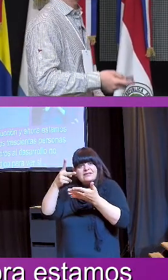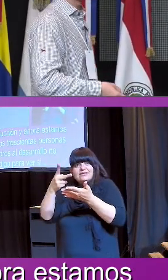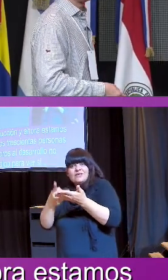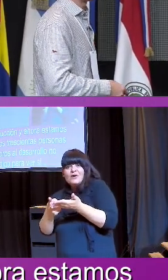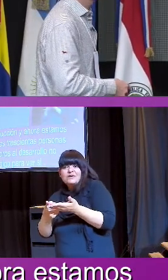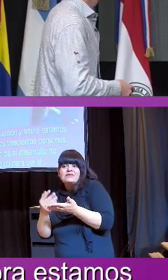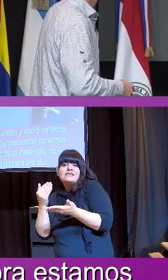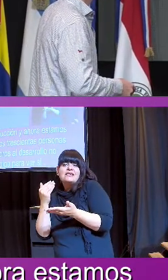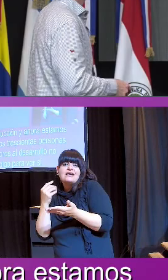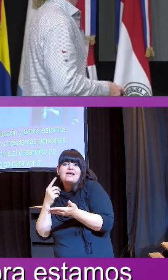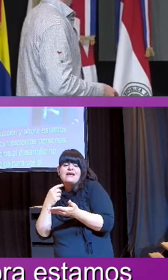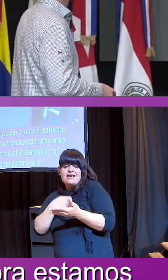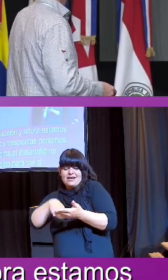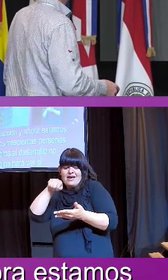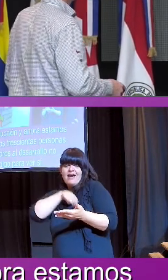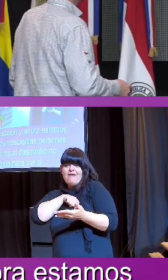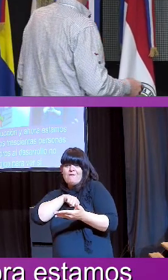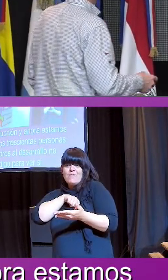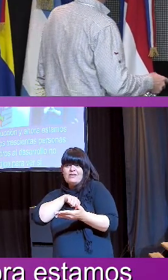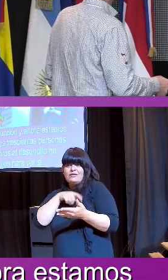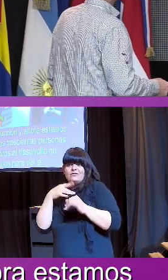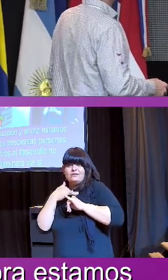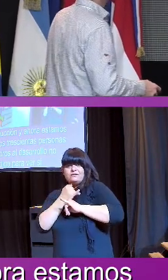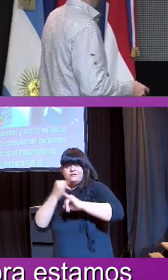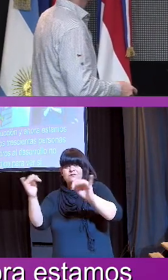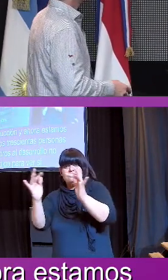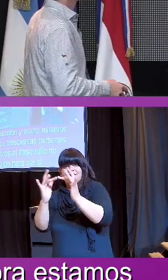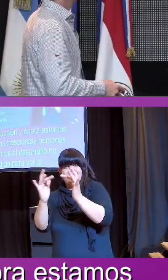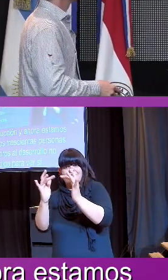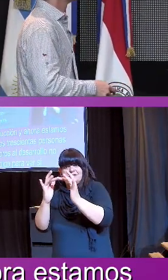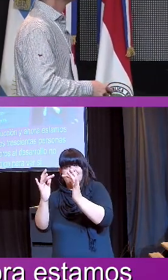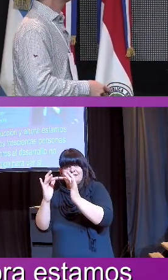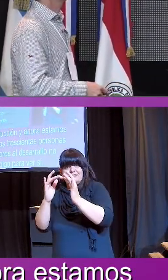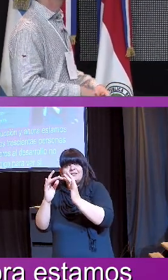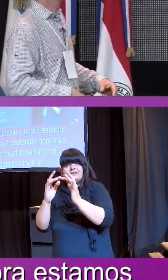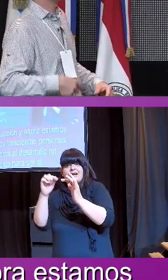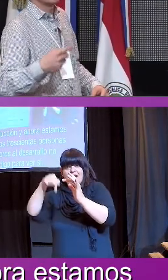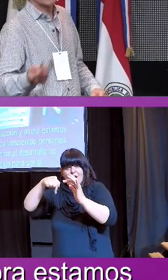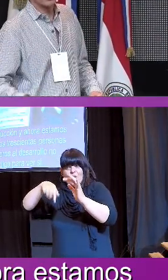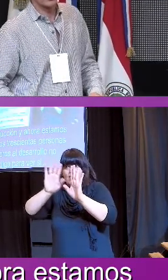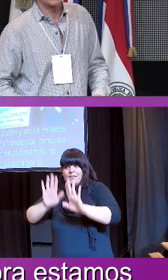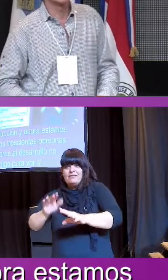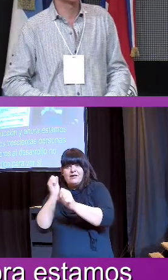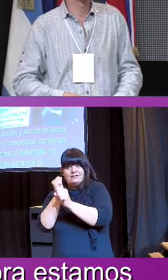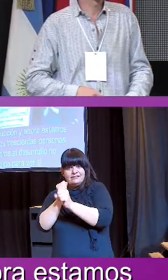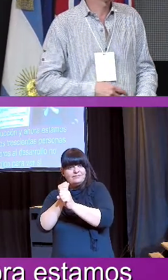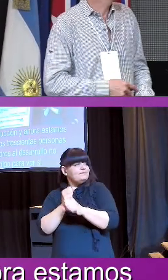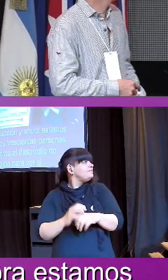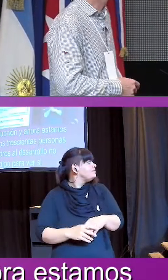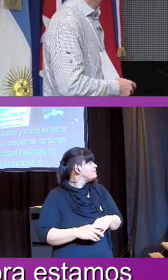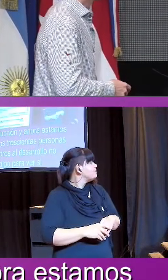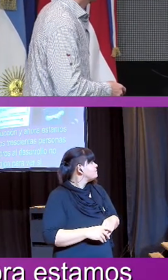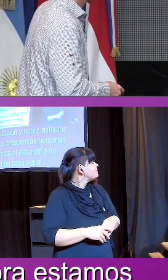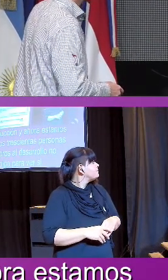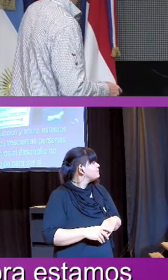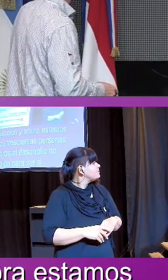el tutorial de aprender a tomar la escala online. Y bueno, no voy a decirle muchos detalles, ya hubo estudios en otros países con